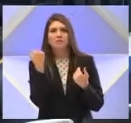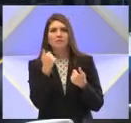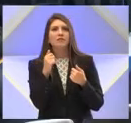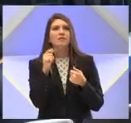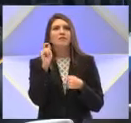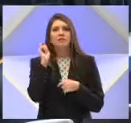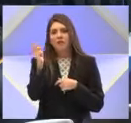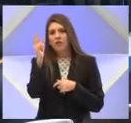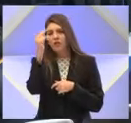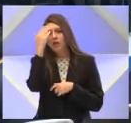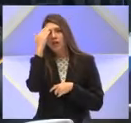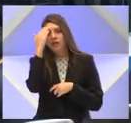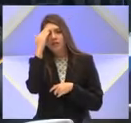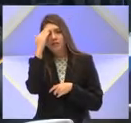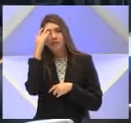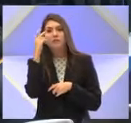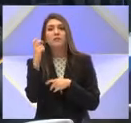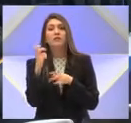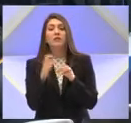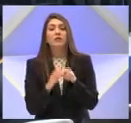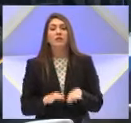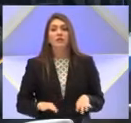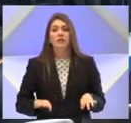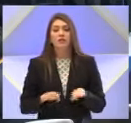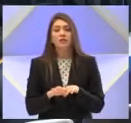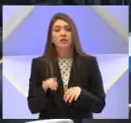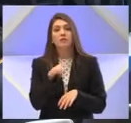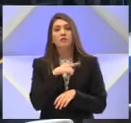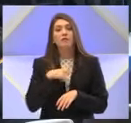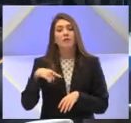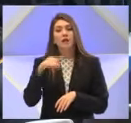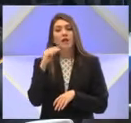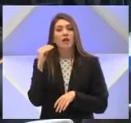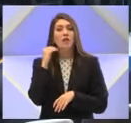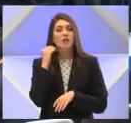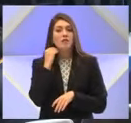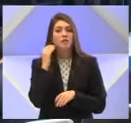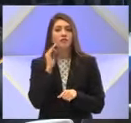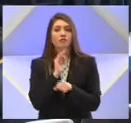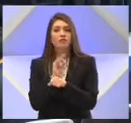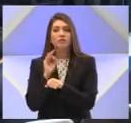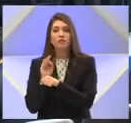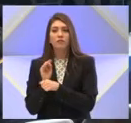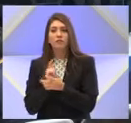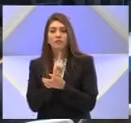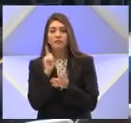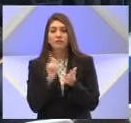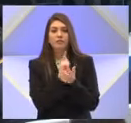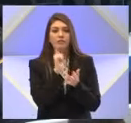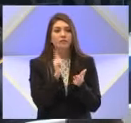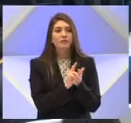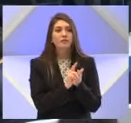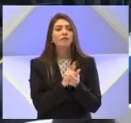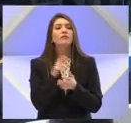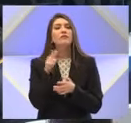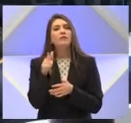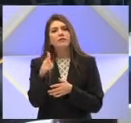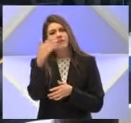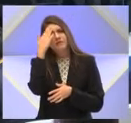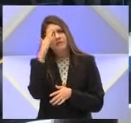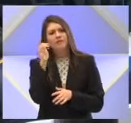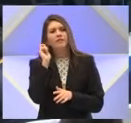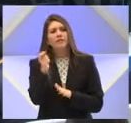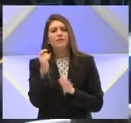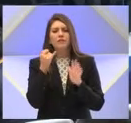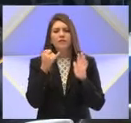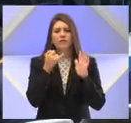importante como abogados conocedores de políticas públicas o reguladores adentrarse a las cuestiones